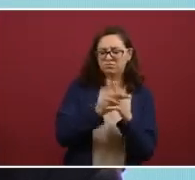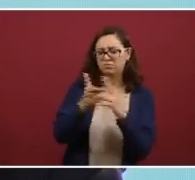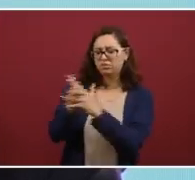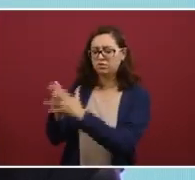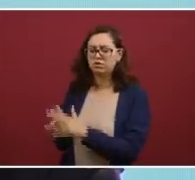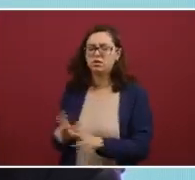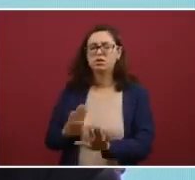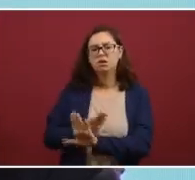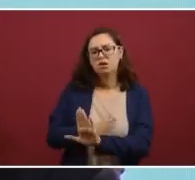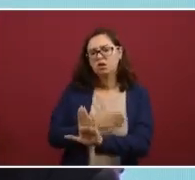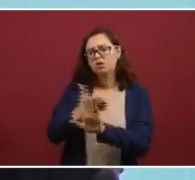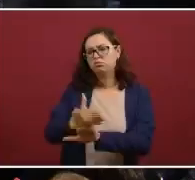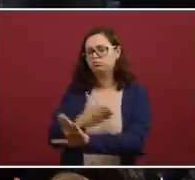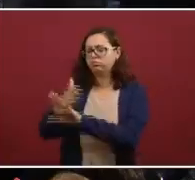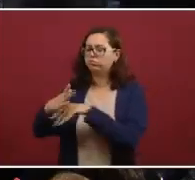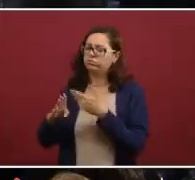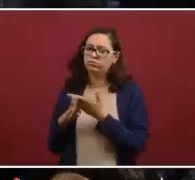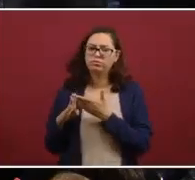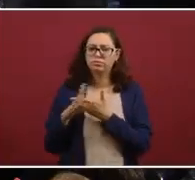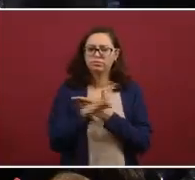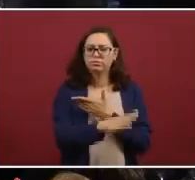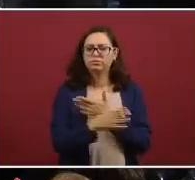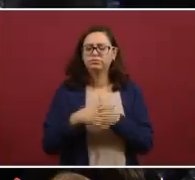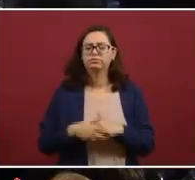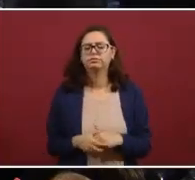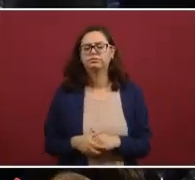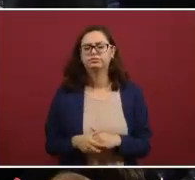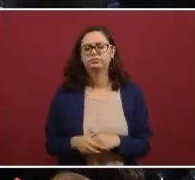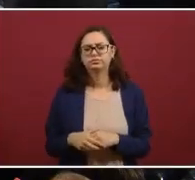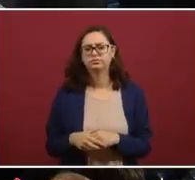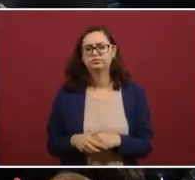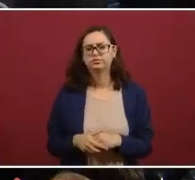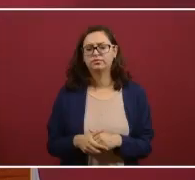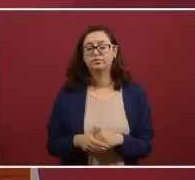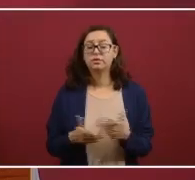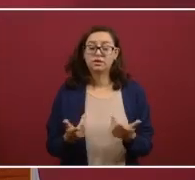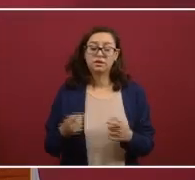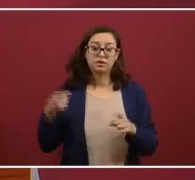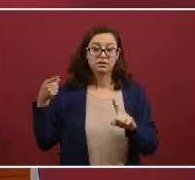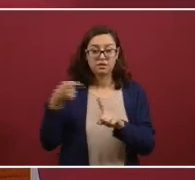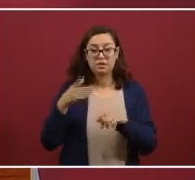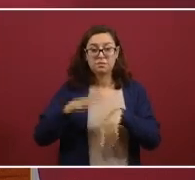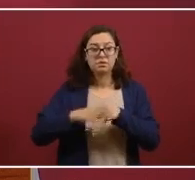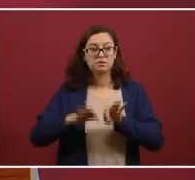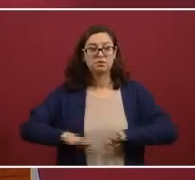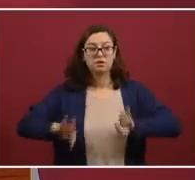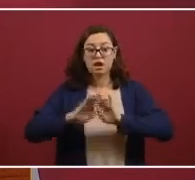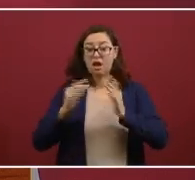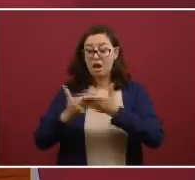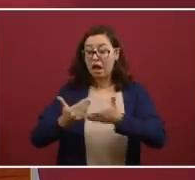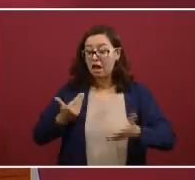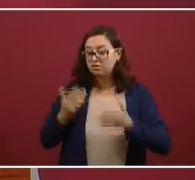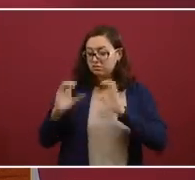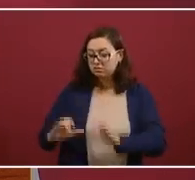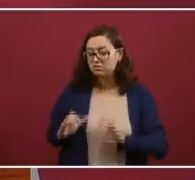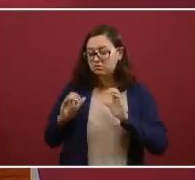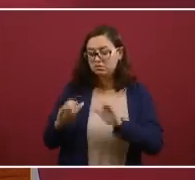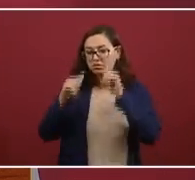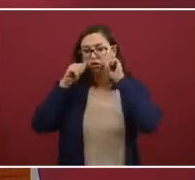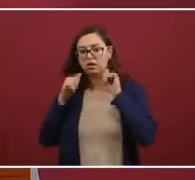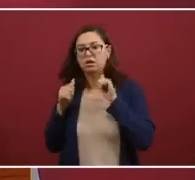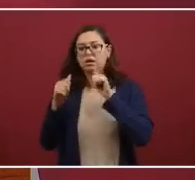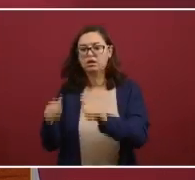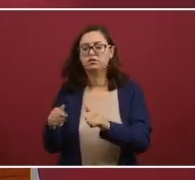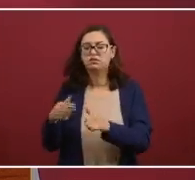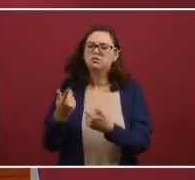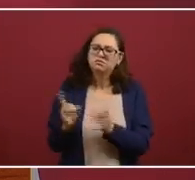violencia contra las mujeres y las niñas. Los esfuerzos se centran en prevenir, atender y sancionar la violencia contra las mujeres